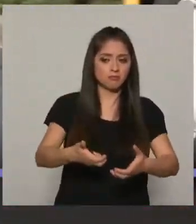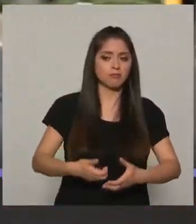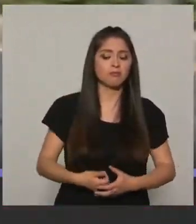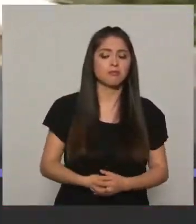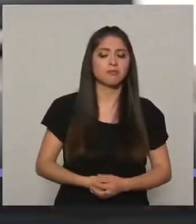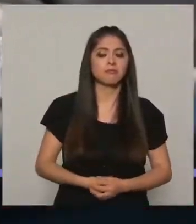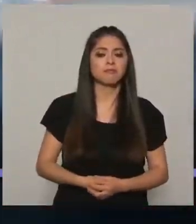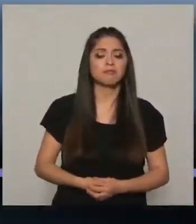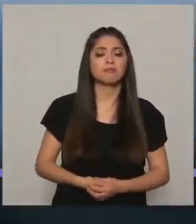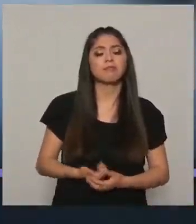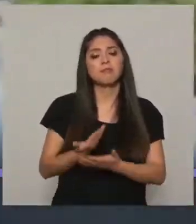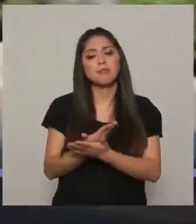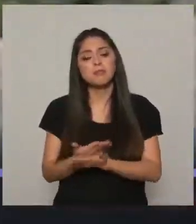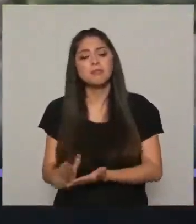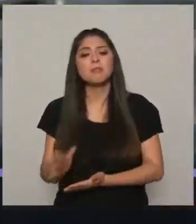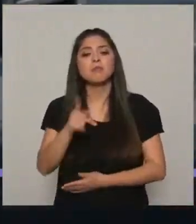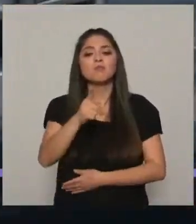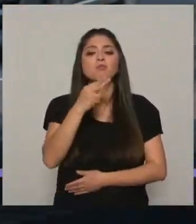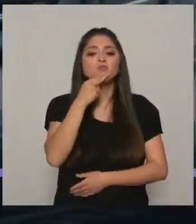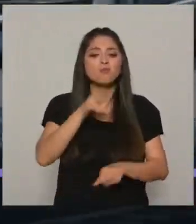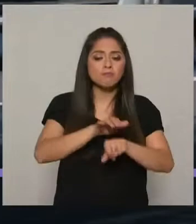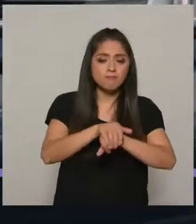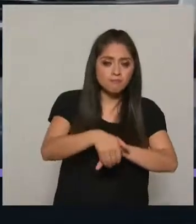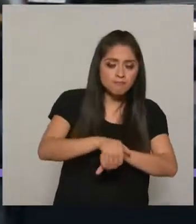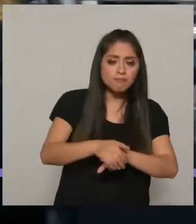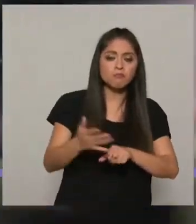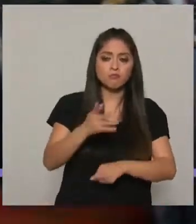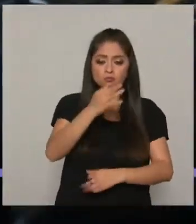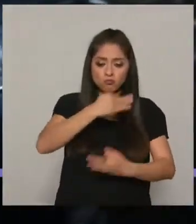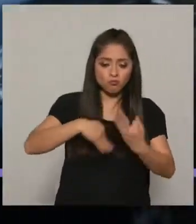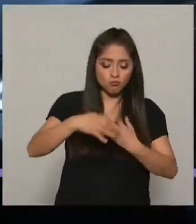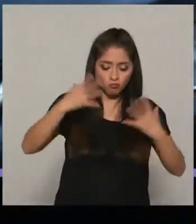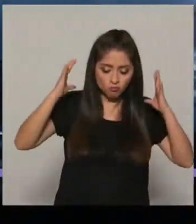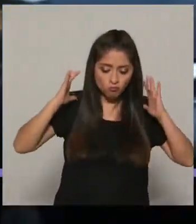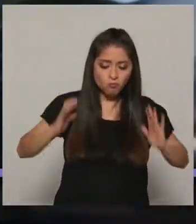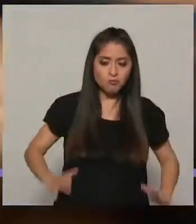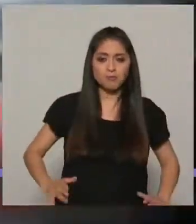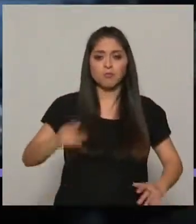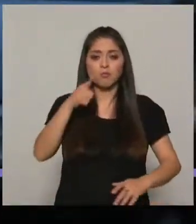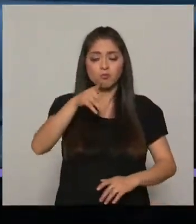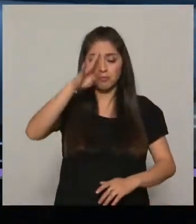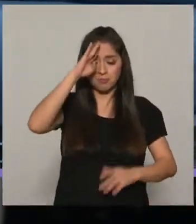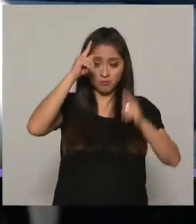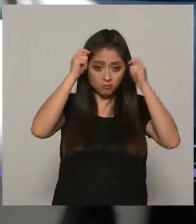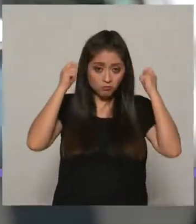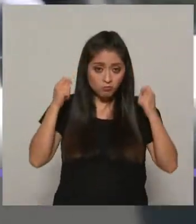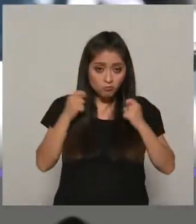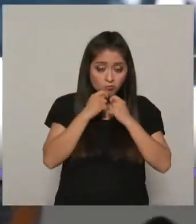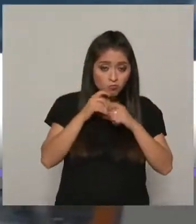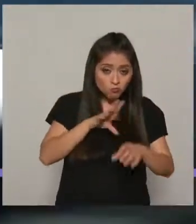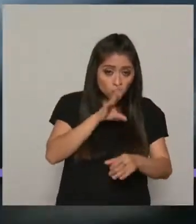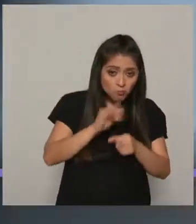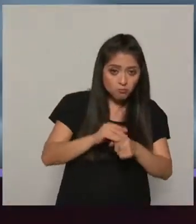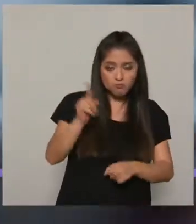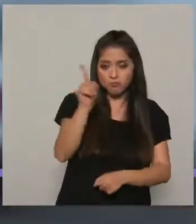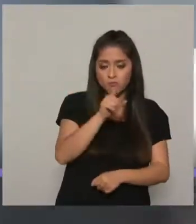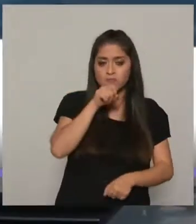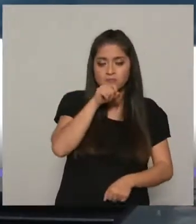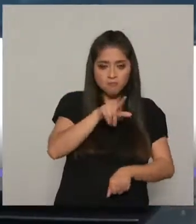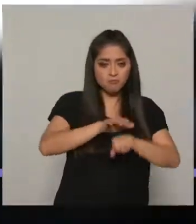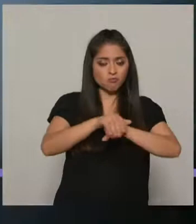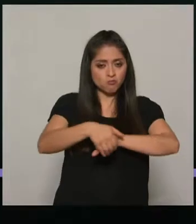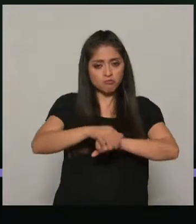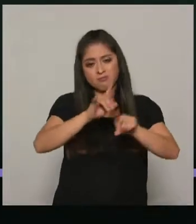las rodilleras, ¿no? Todo el material que usted se pone, no nada más es el casco, también hay que usar rodilleras, en fin, o